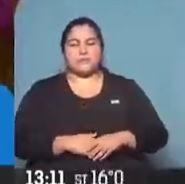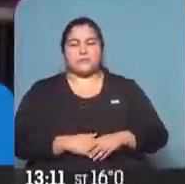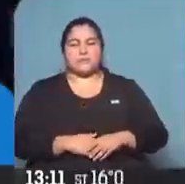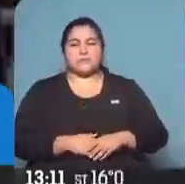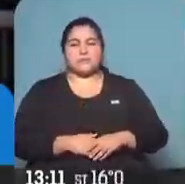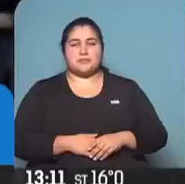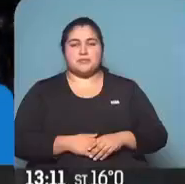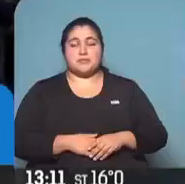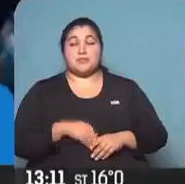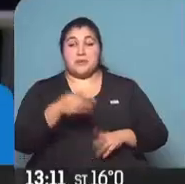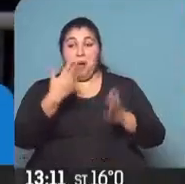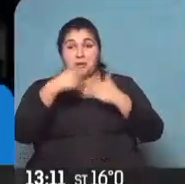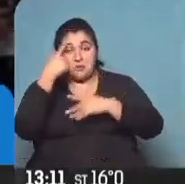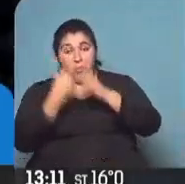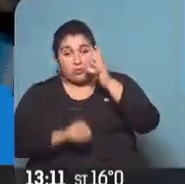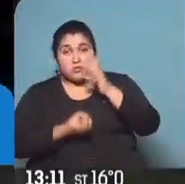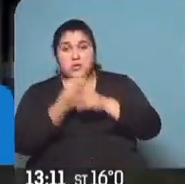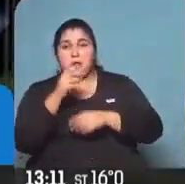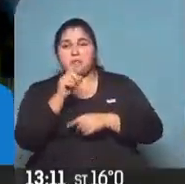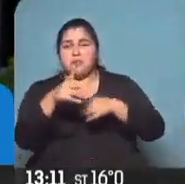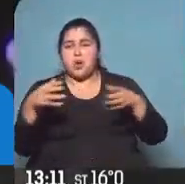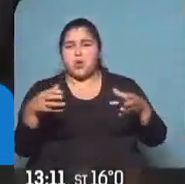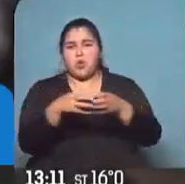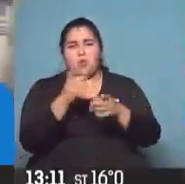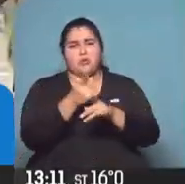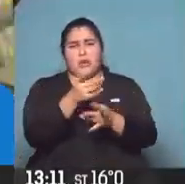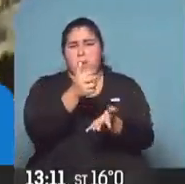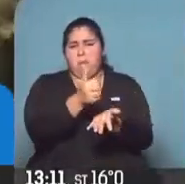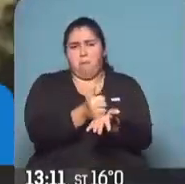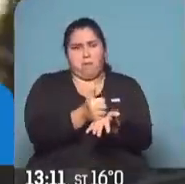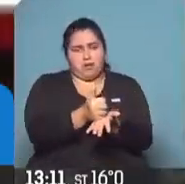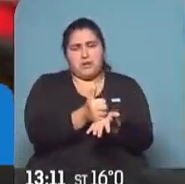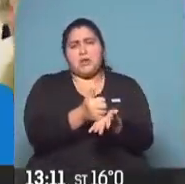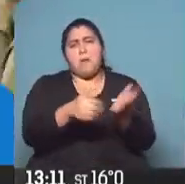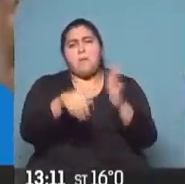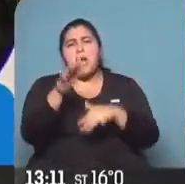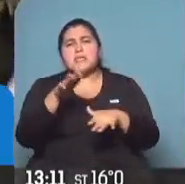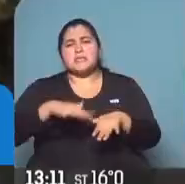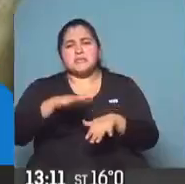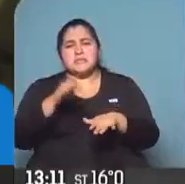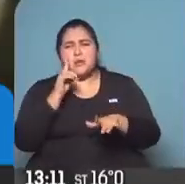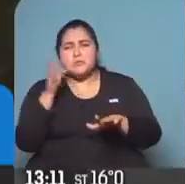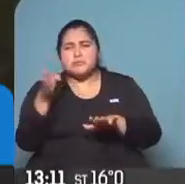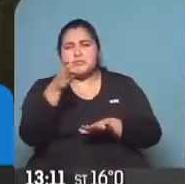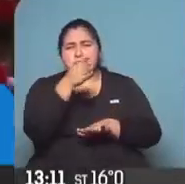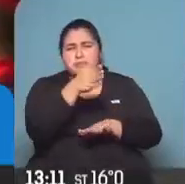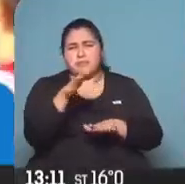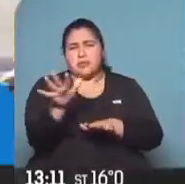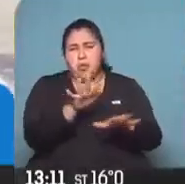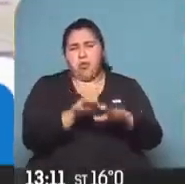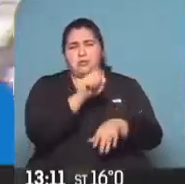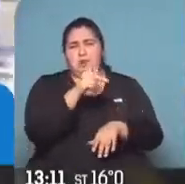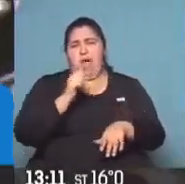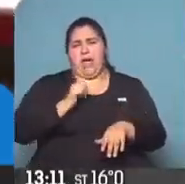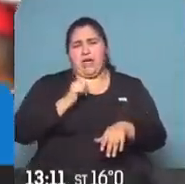desde su creación el escuadrón ha estado presente y más importante esa acción realizada por el ejército